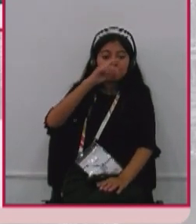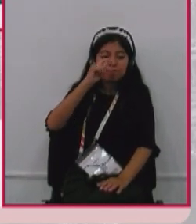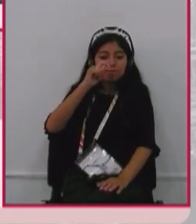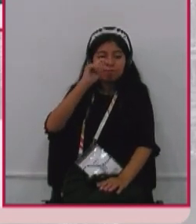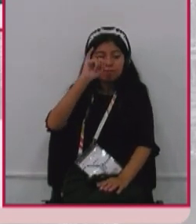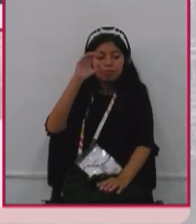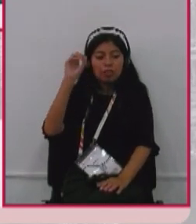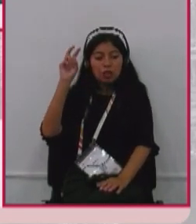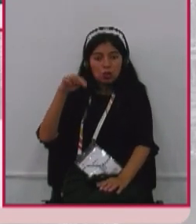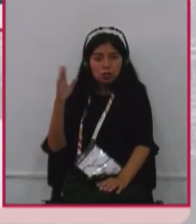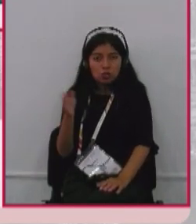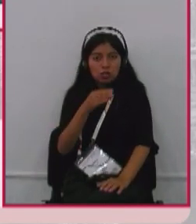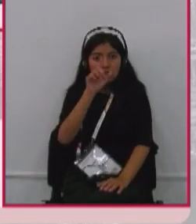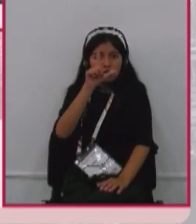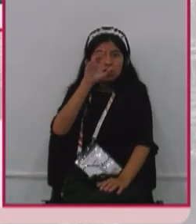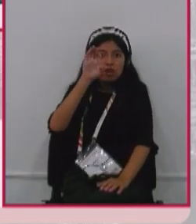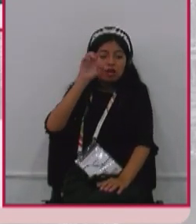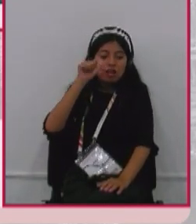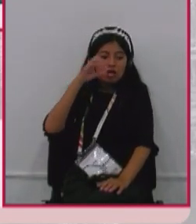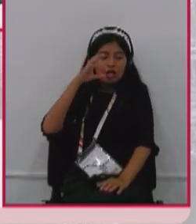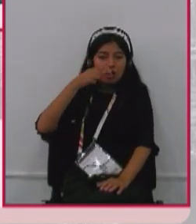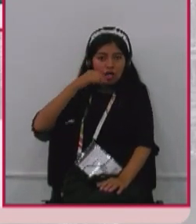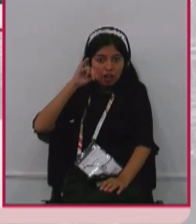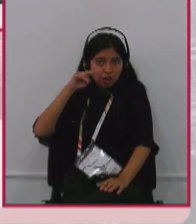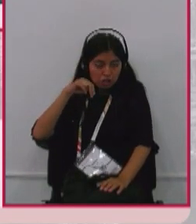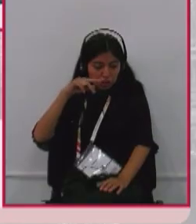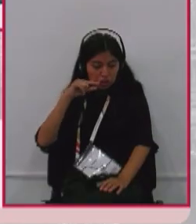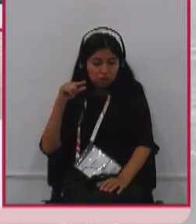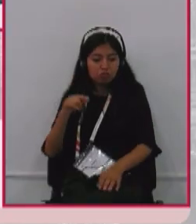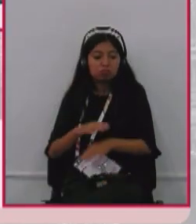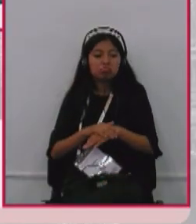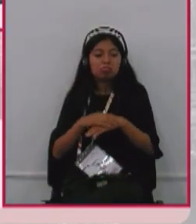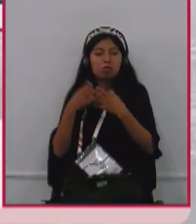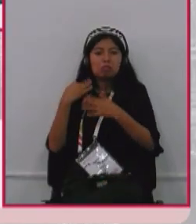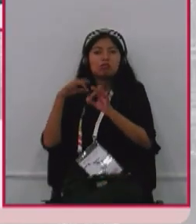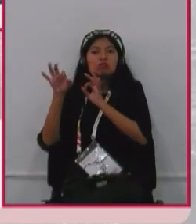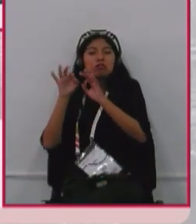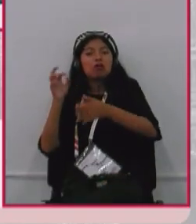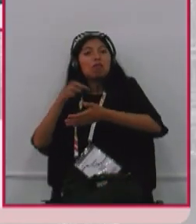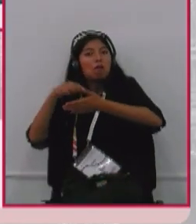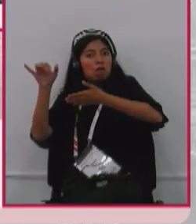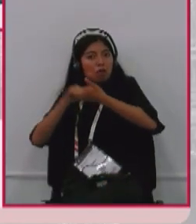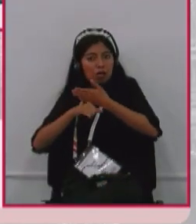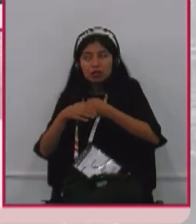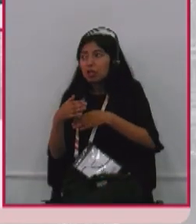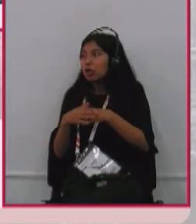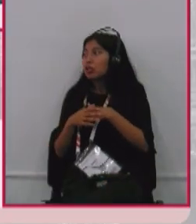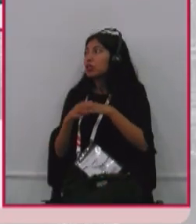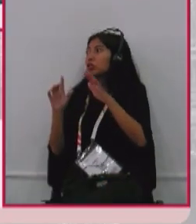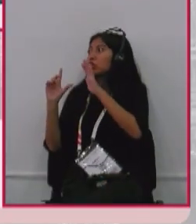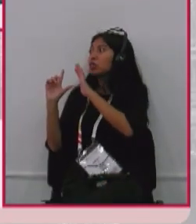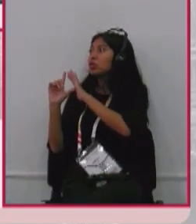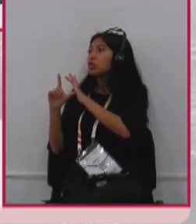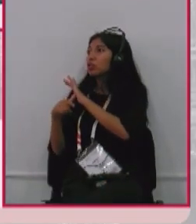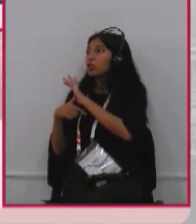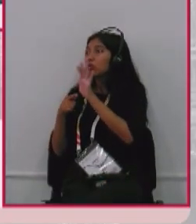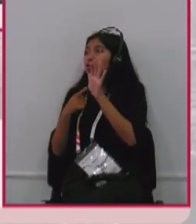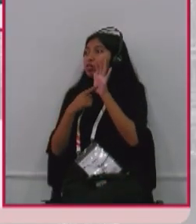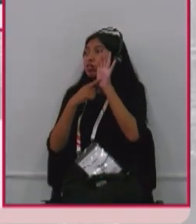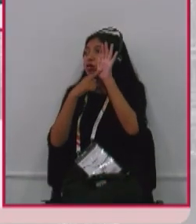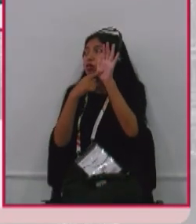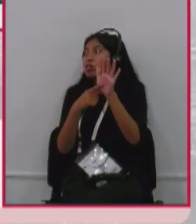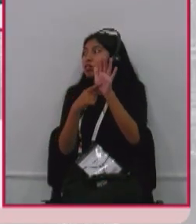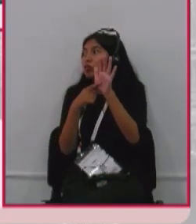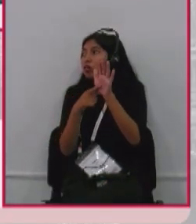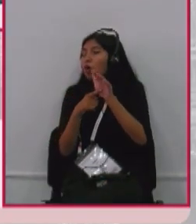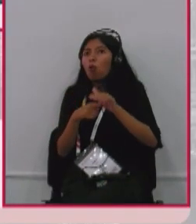ahora es la parte del proyecto, la parte del pilotaje, y luego mi colega Dante Espinosa va a presentar ya durante